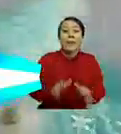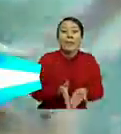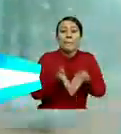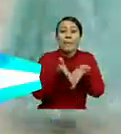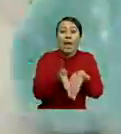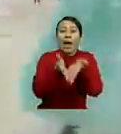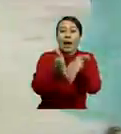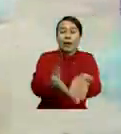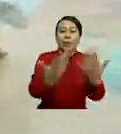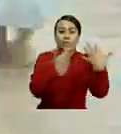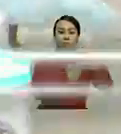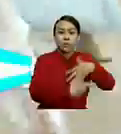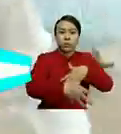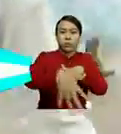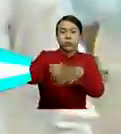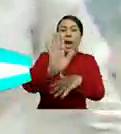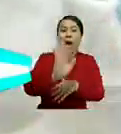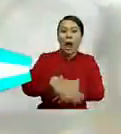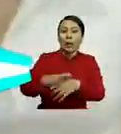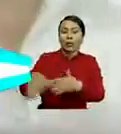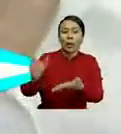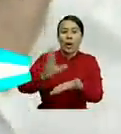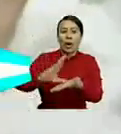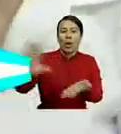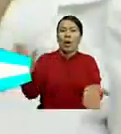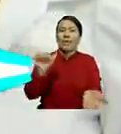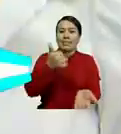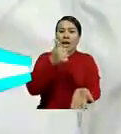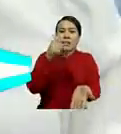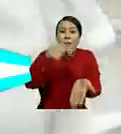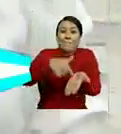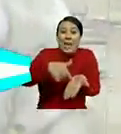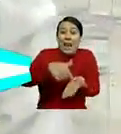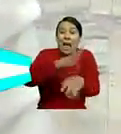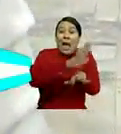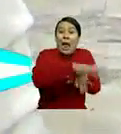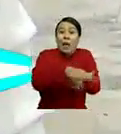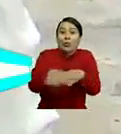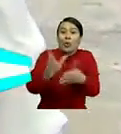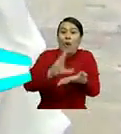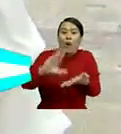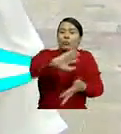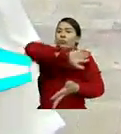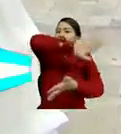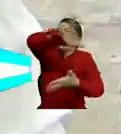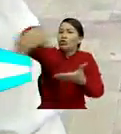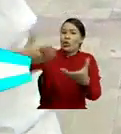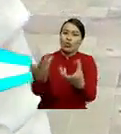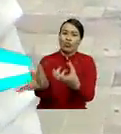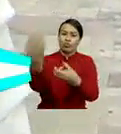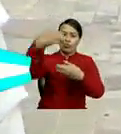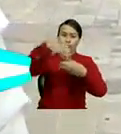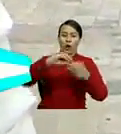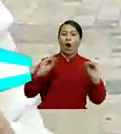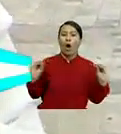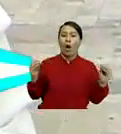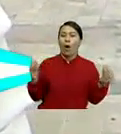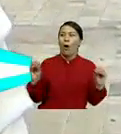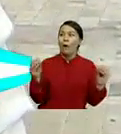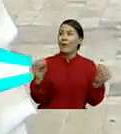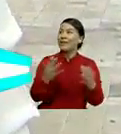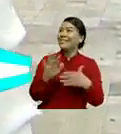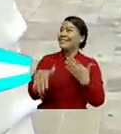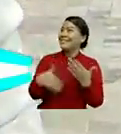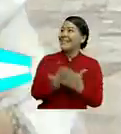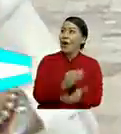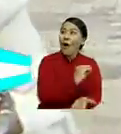desfile estudiantil, son más de 10.000 estudiantes. De eso se trata, involucrar a la juventud, involucrar a